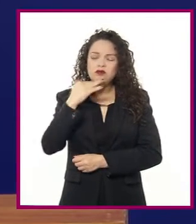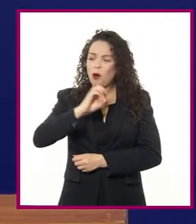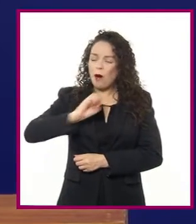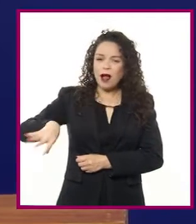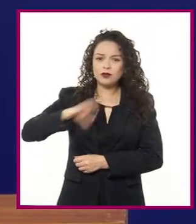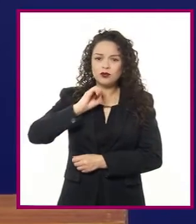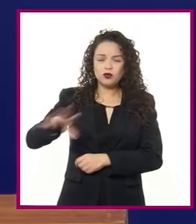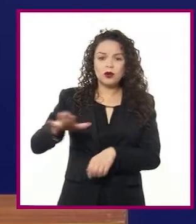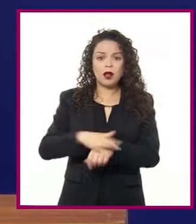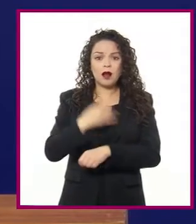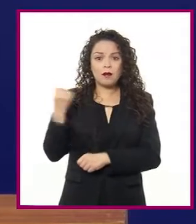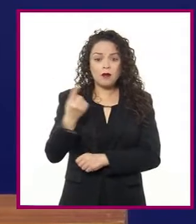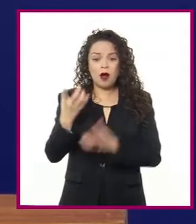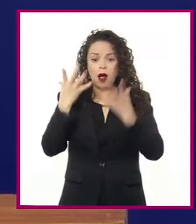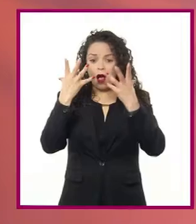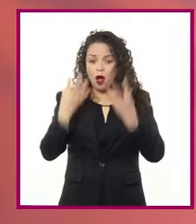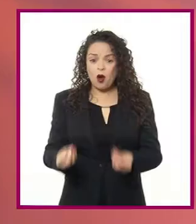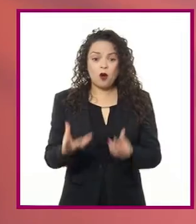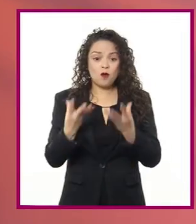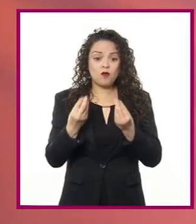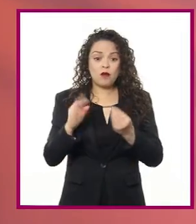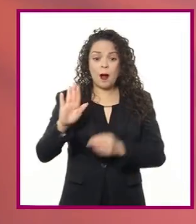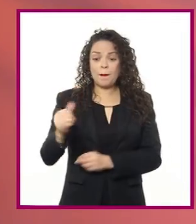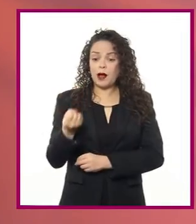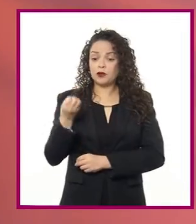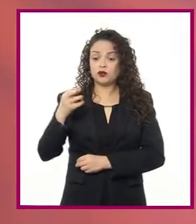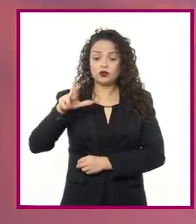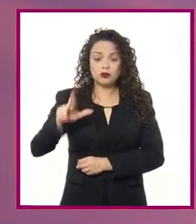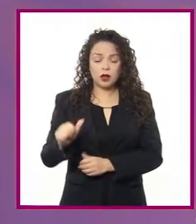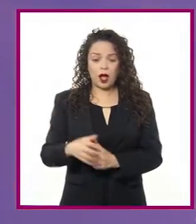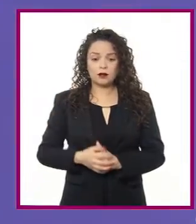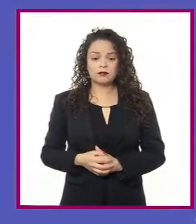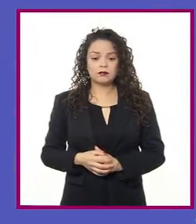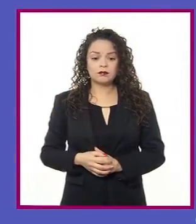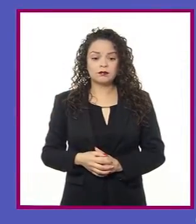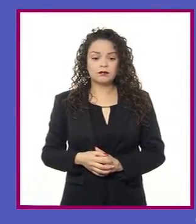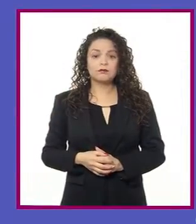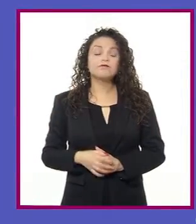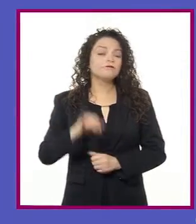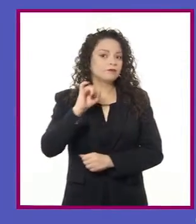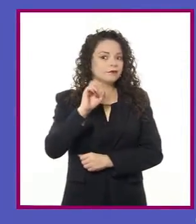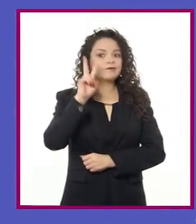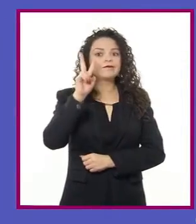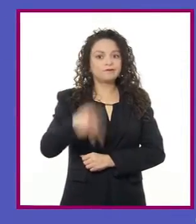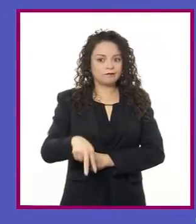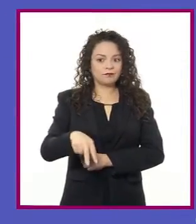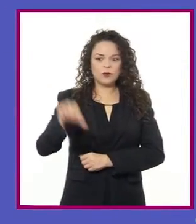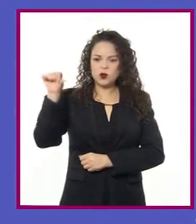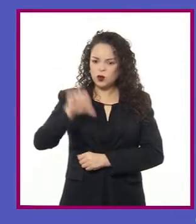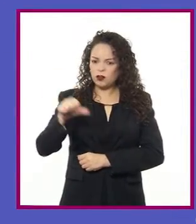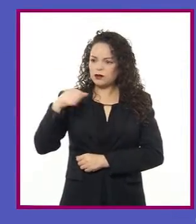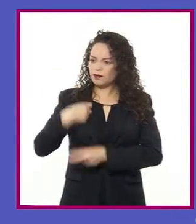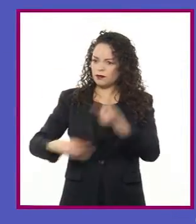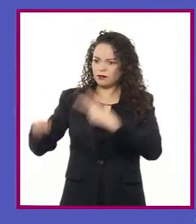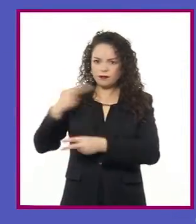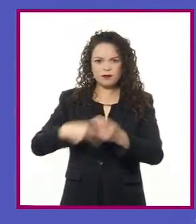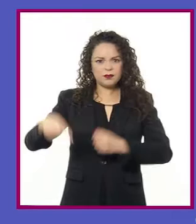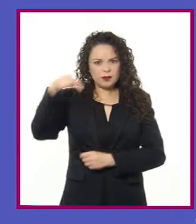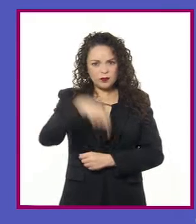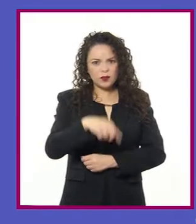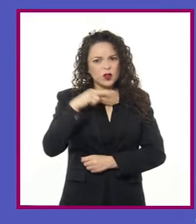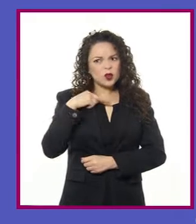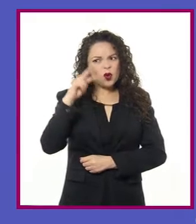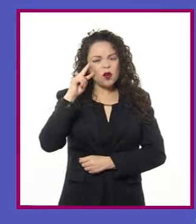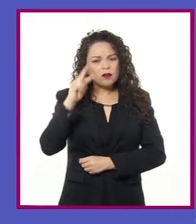gran medida por el exceso de basura. Así es, profesora. Hoy cuando venía en camino hacia acá, vi